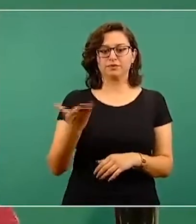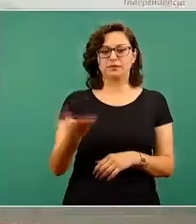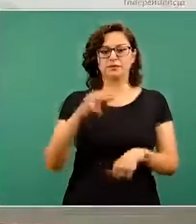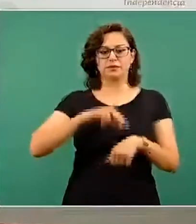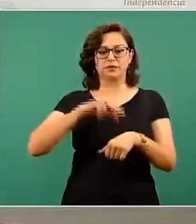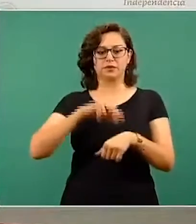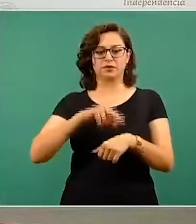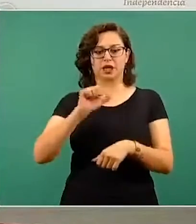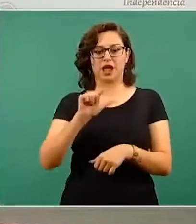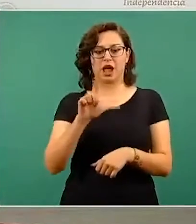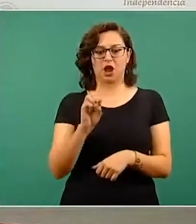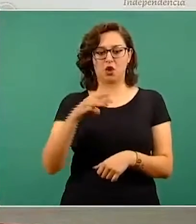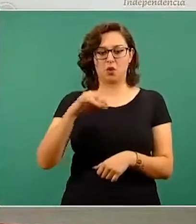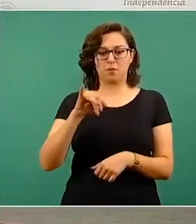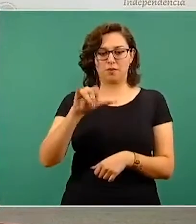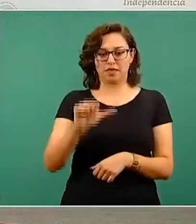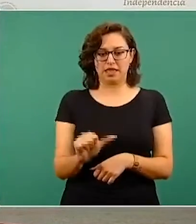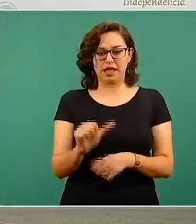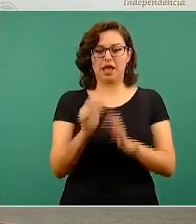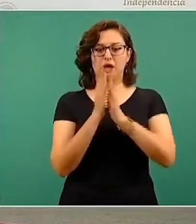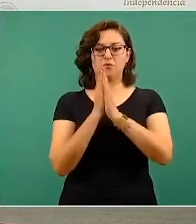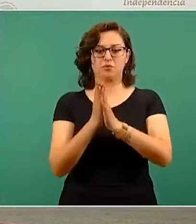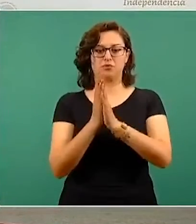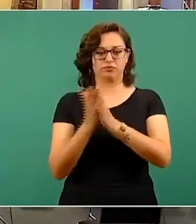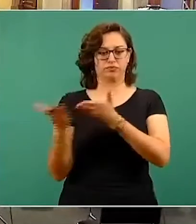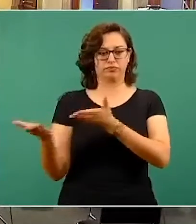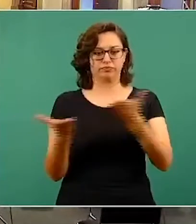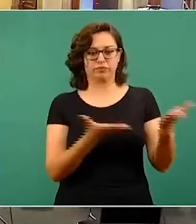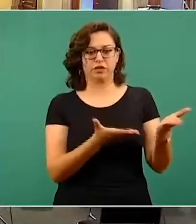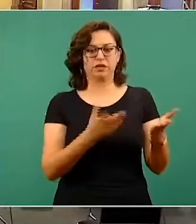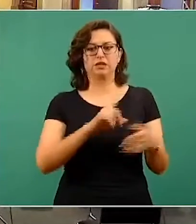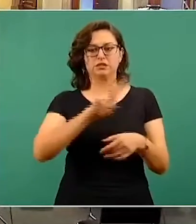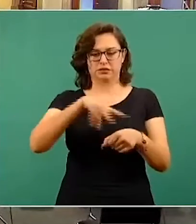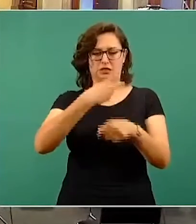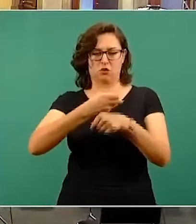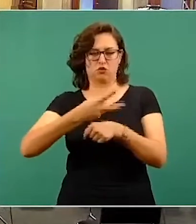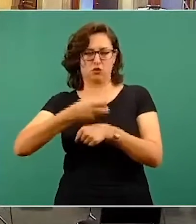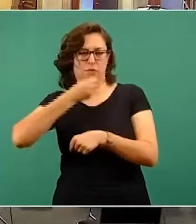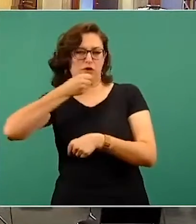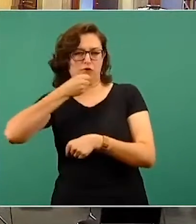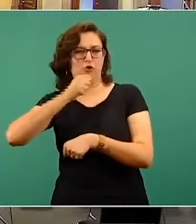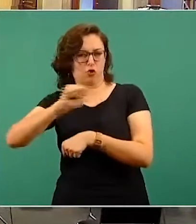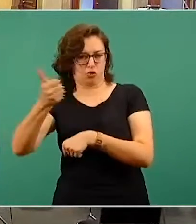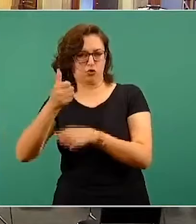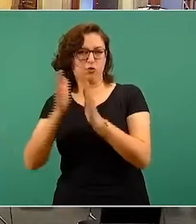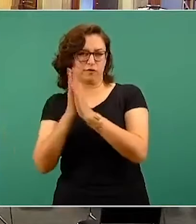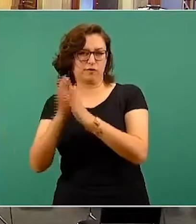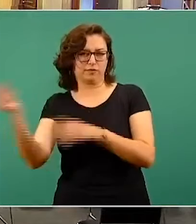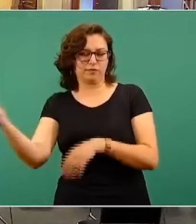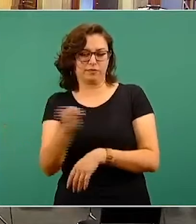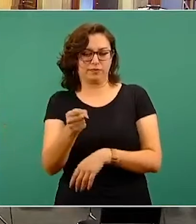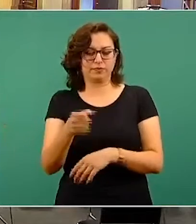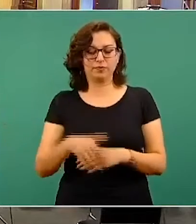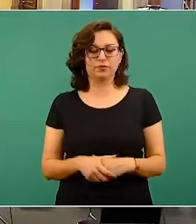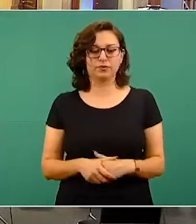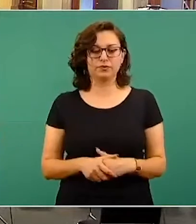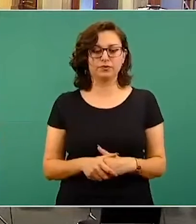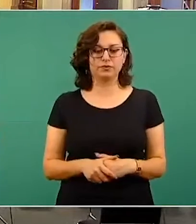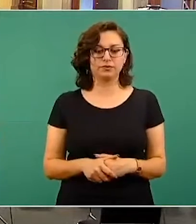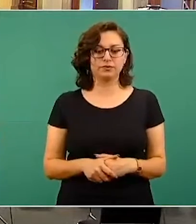a los casos confirmados, el país sumó 1.292 nuevos contagios en el último día, por lo que el acumulado es de